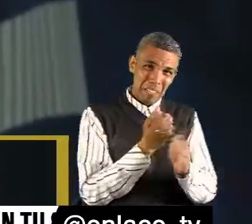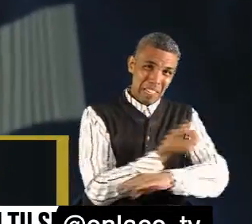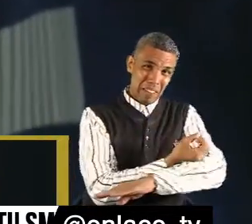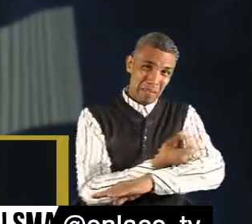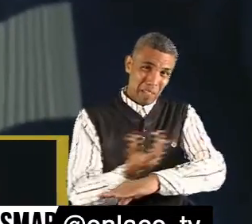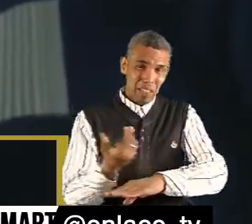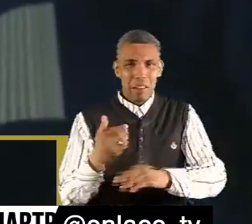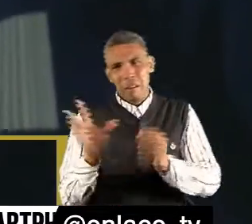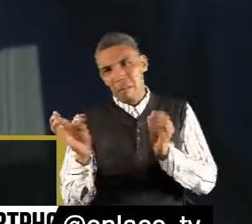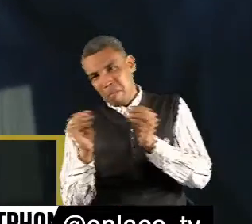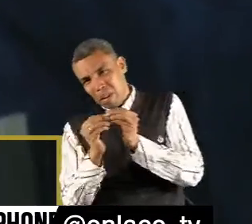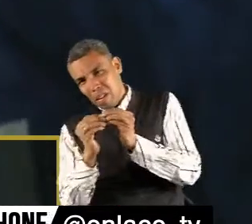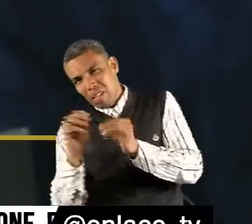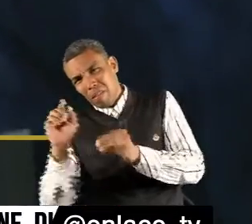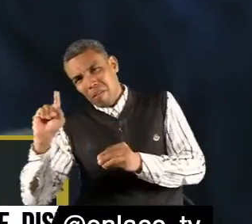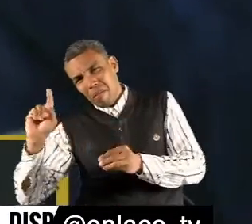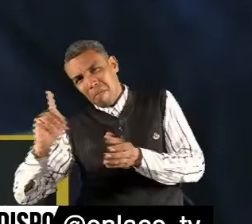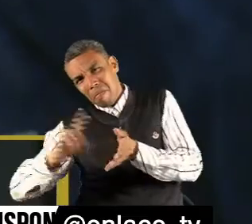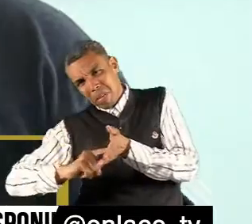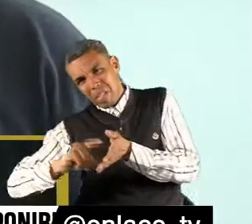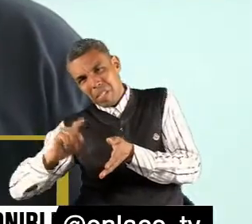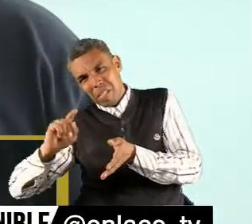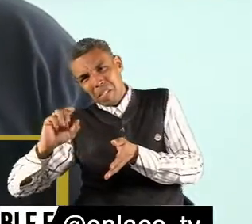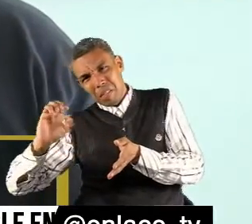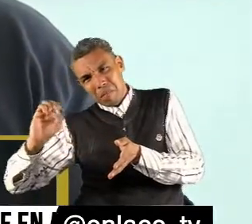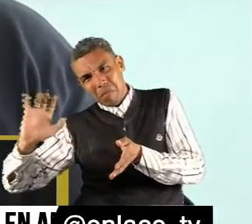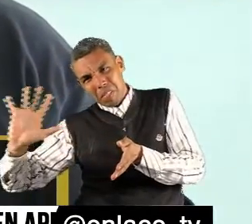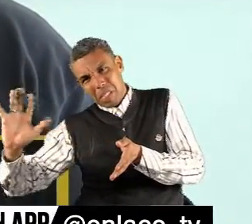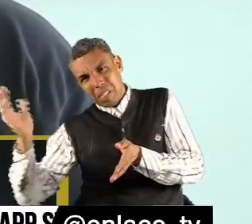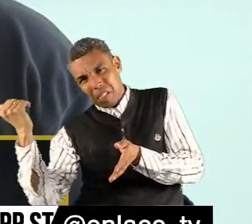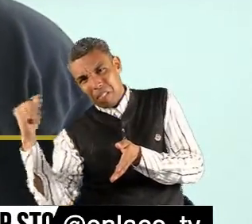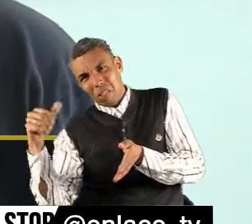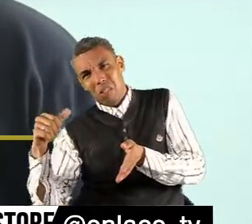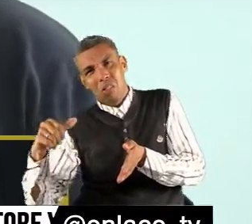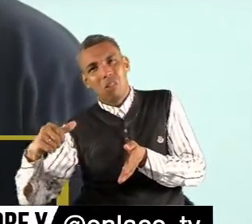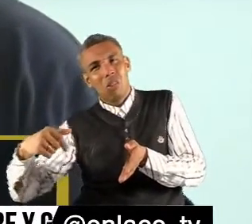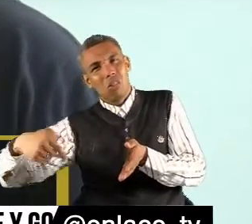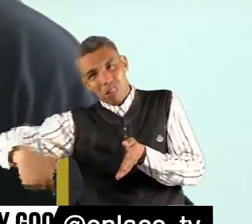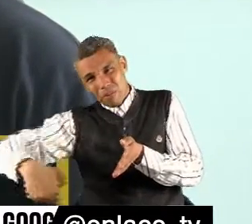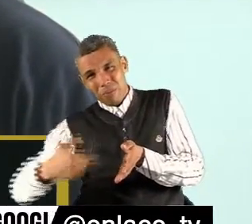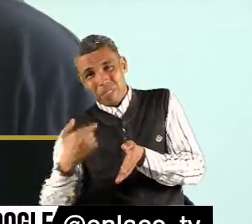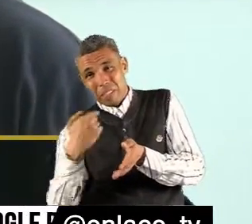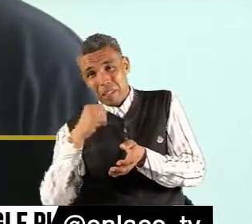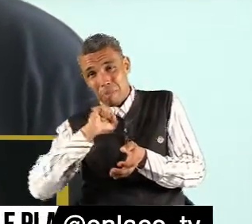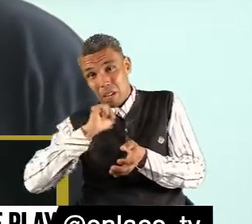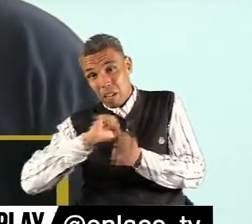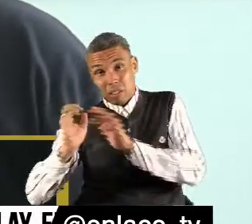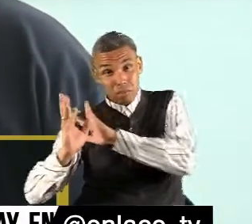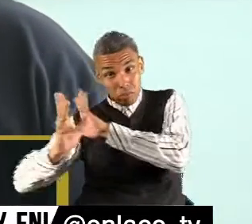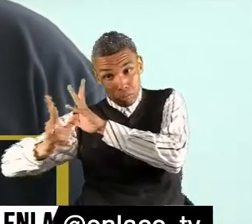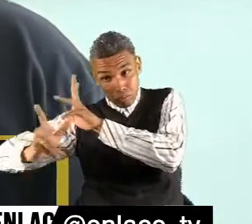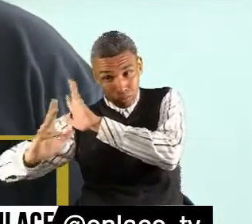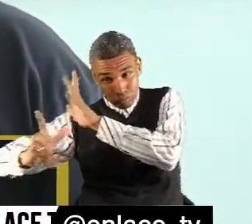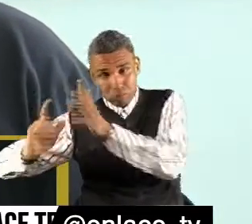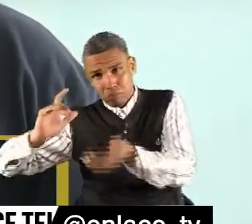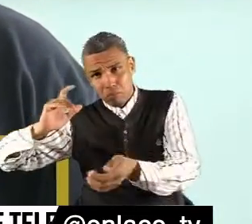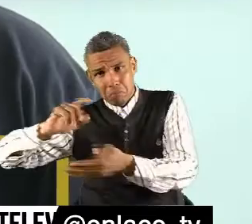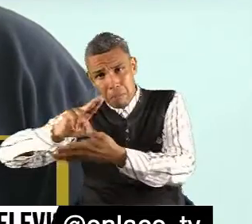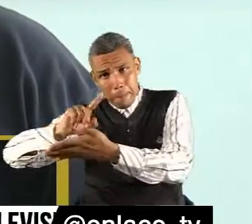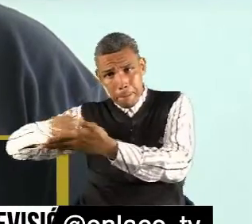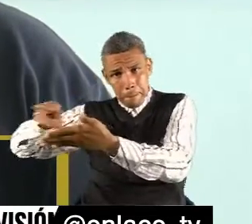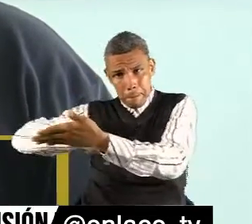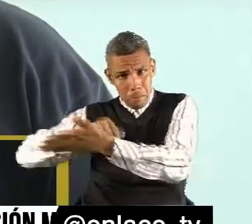más 1.005 votos que sacó en Barranca Bermeja. En lo presencial tuvo una muy buena votación. Nosotros, la lista